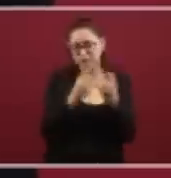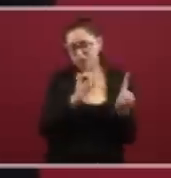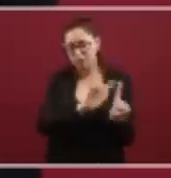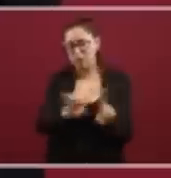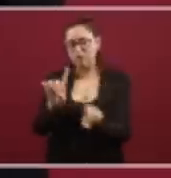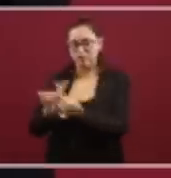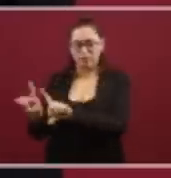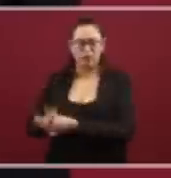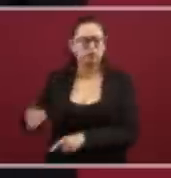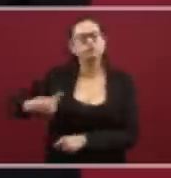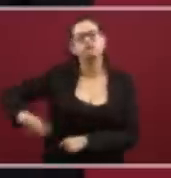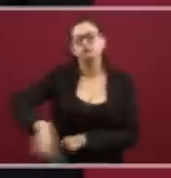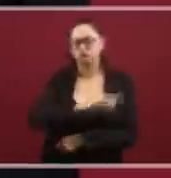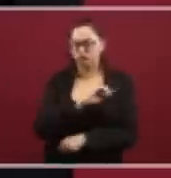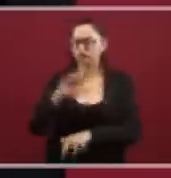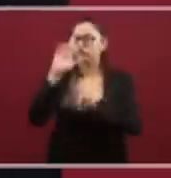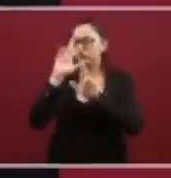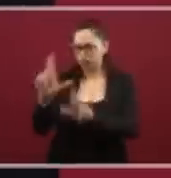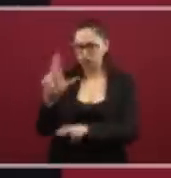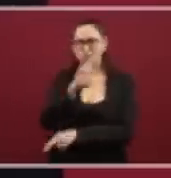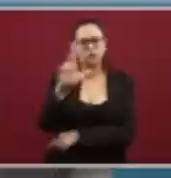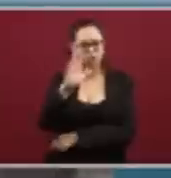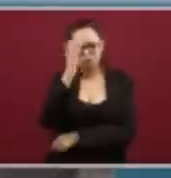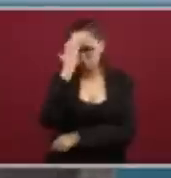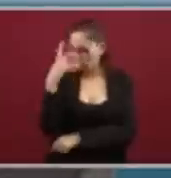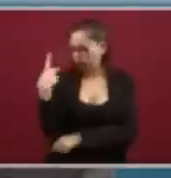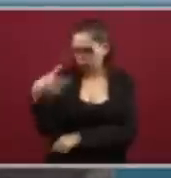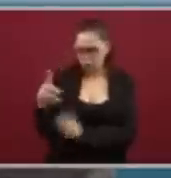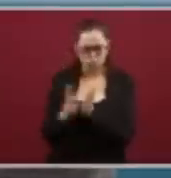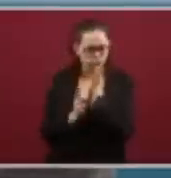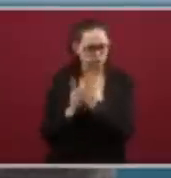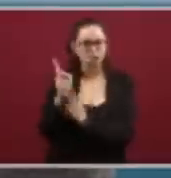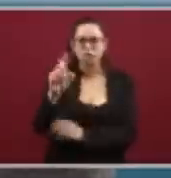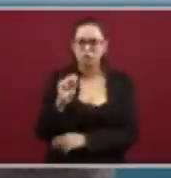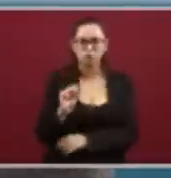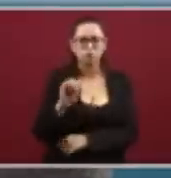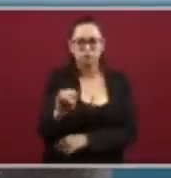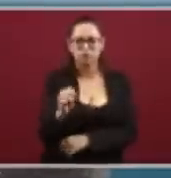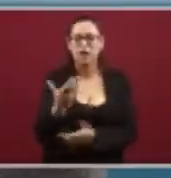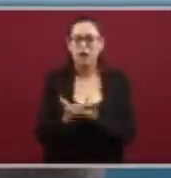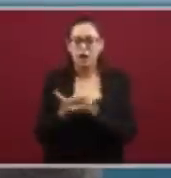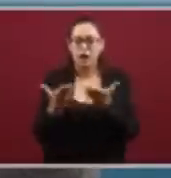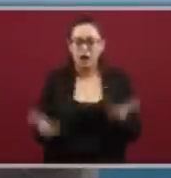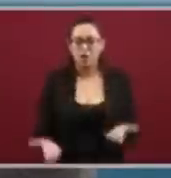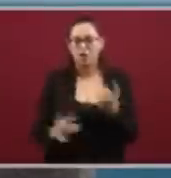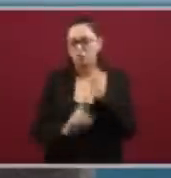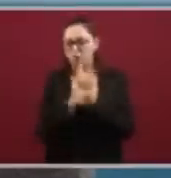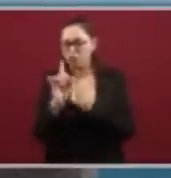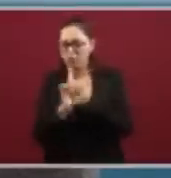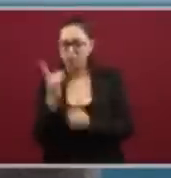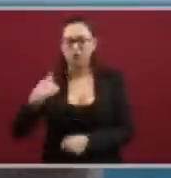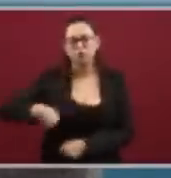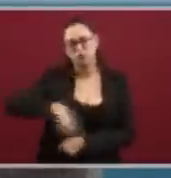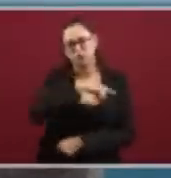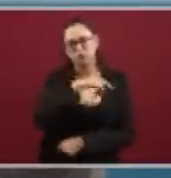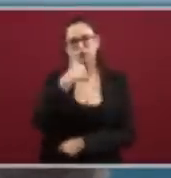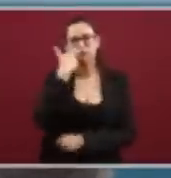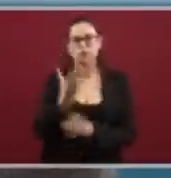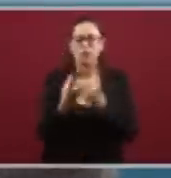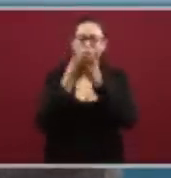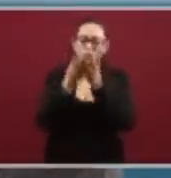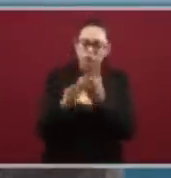reconocemos plenamente están en su derecho y estamos en la búsqueda de una solución equitativa igualitaria